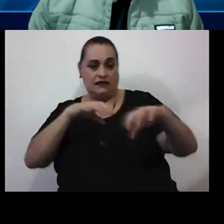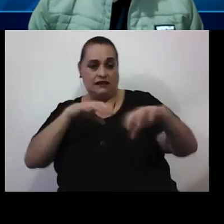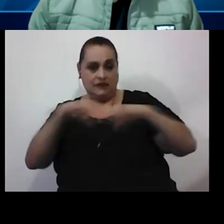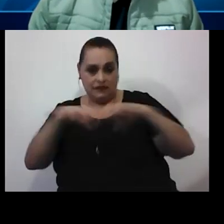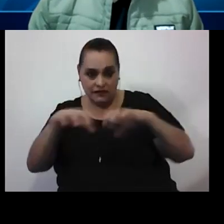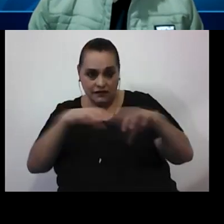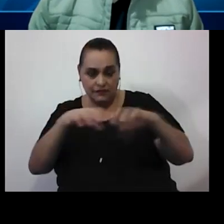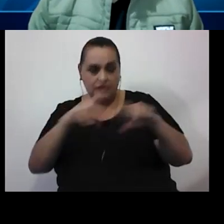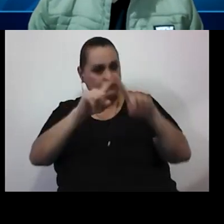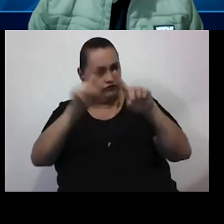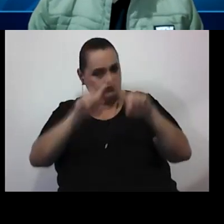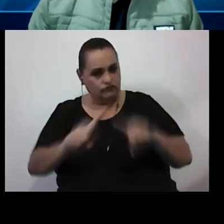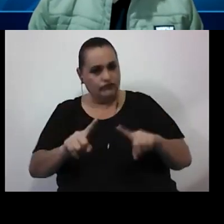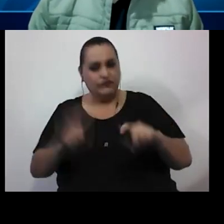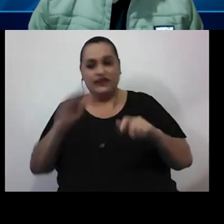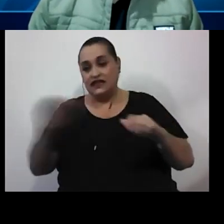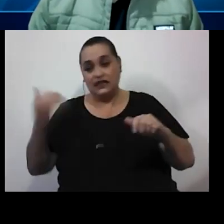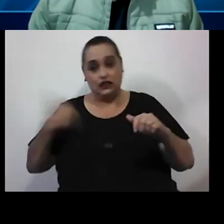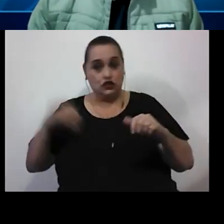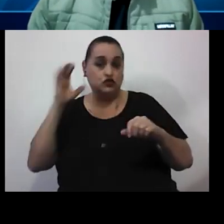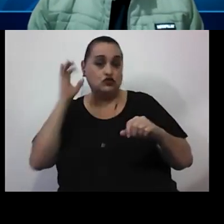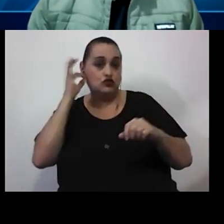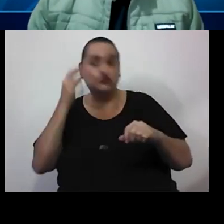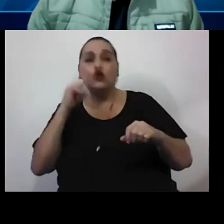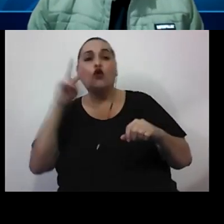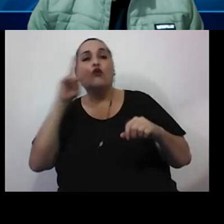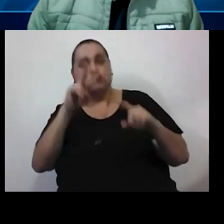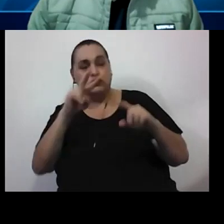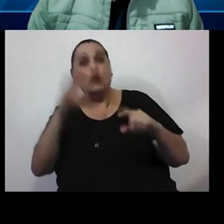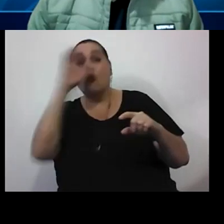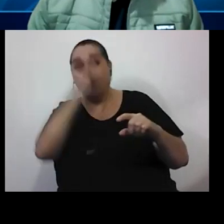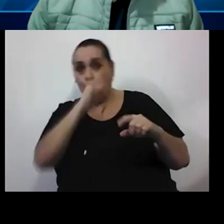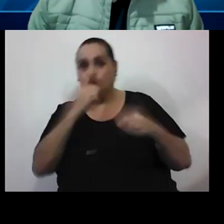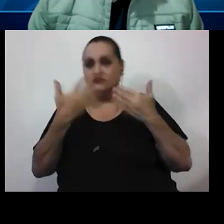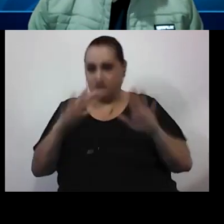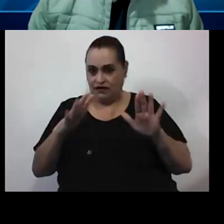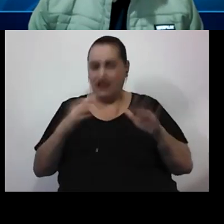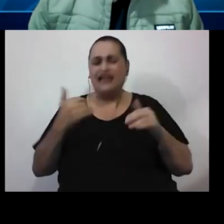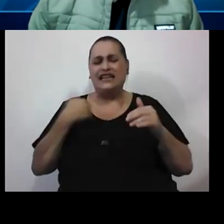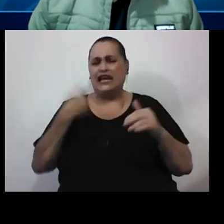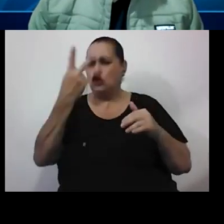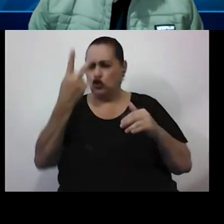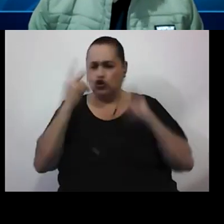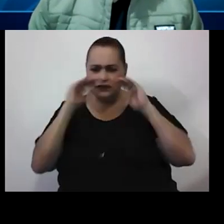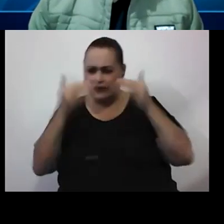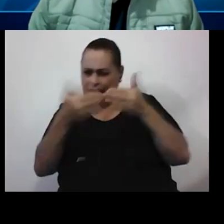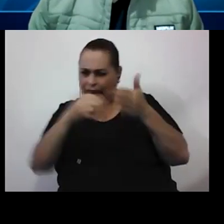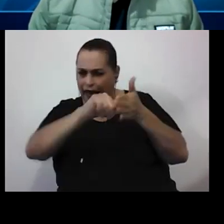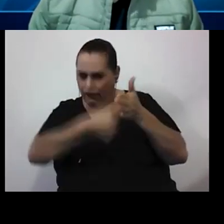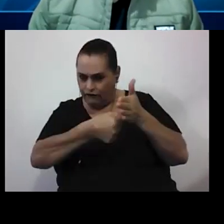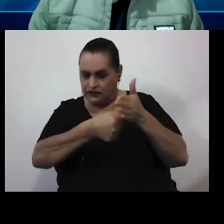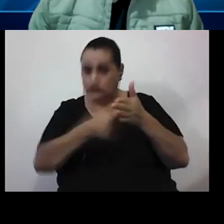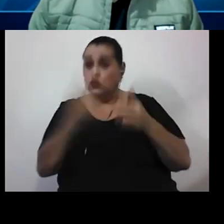que ya las niñas y los niños reconocen y que tienen dos grandes énfasis. Uno, la